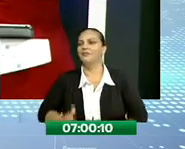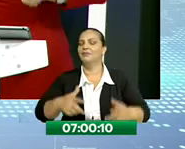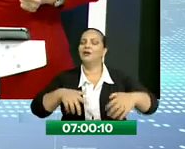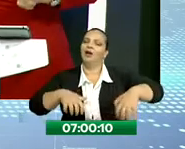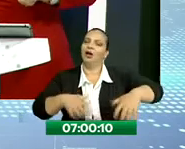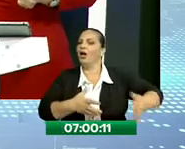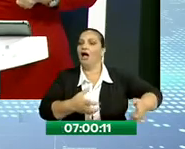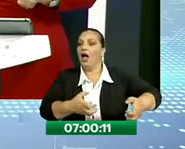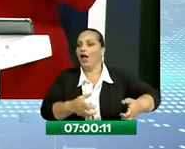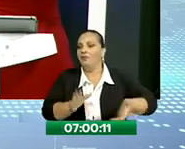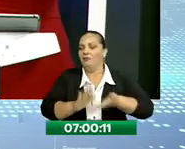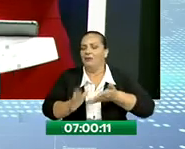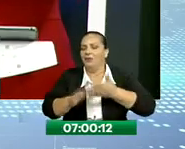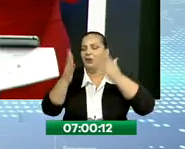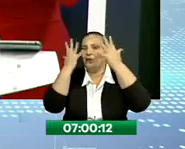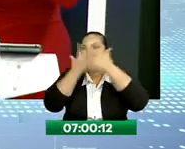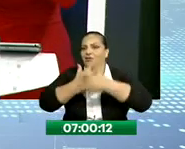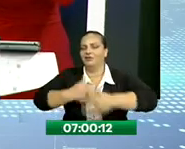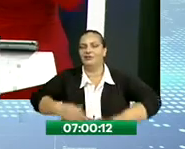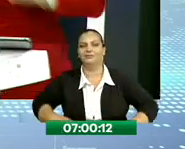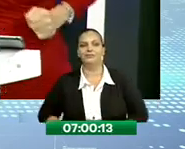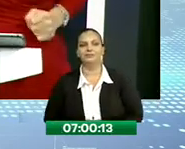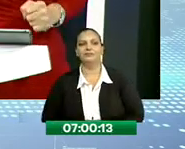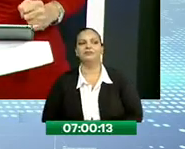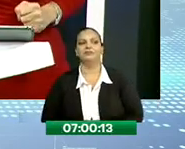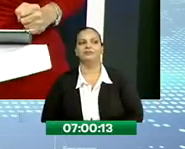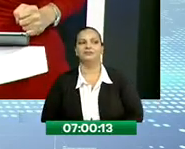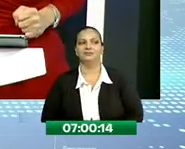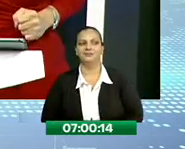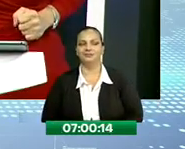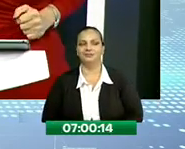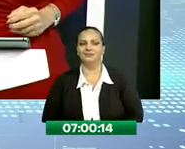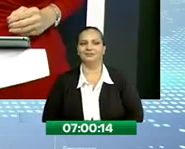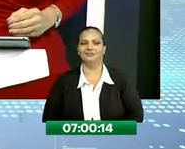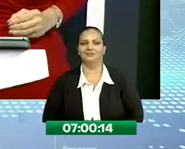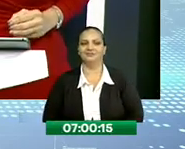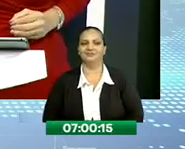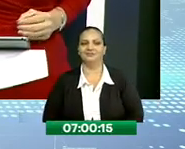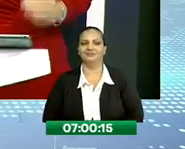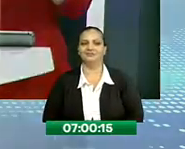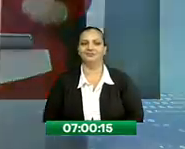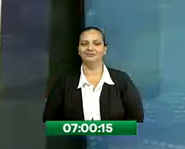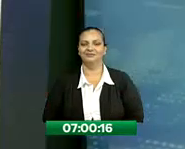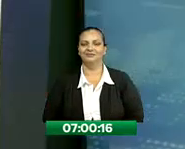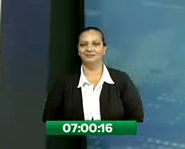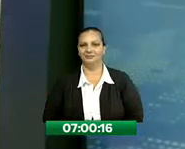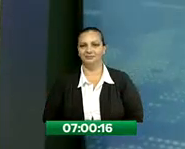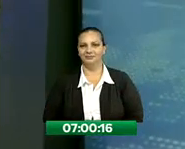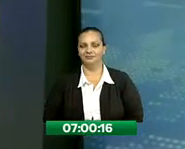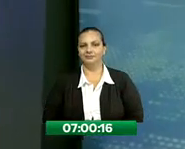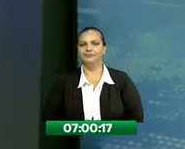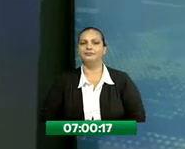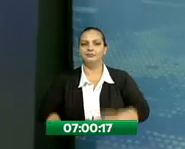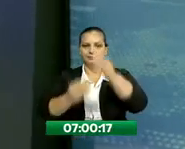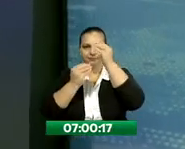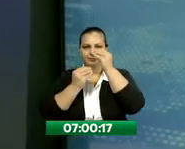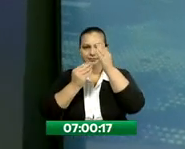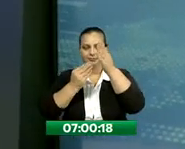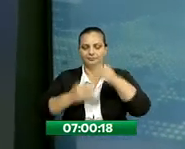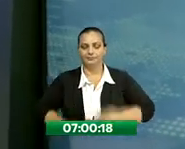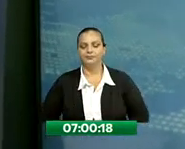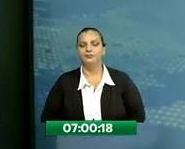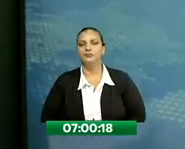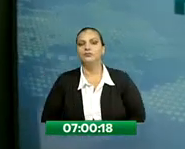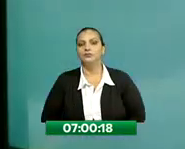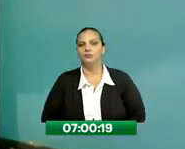eso. Vamos, mientras ustedes avanzan, yo quiero contarles, amables televidentes, que una alarma de bomba